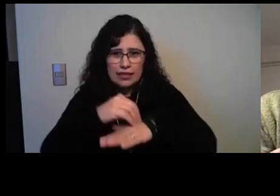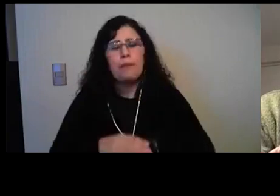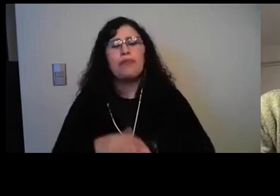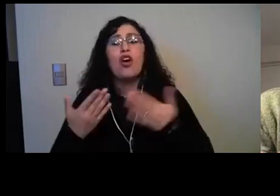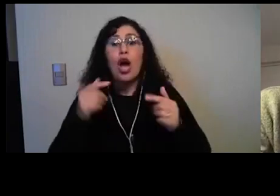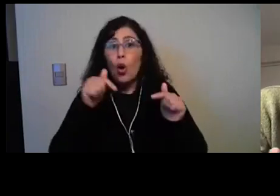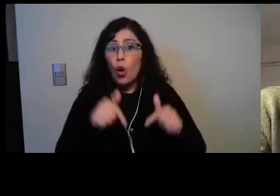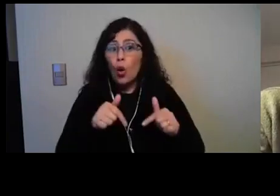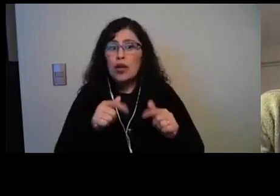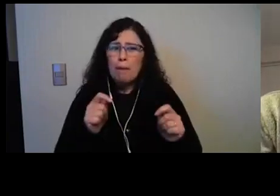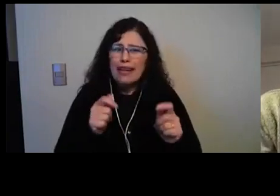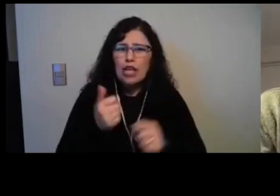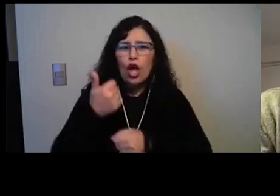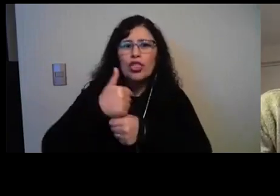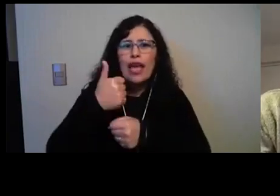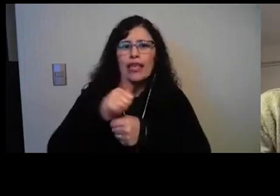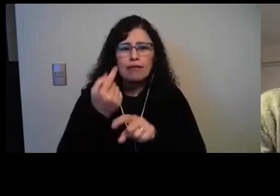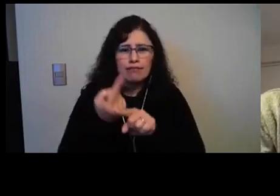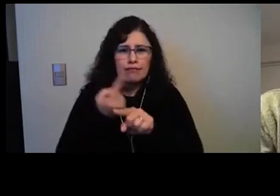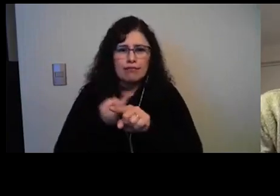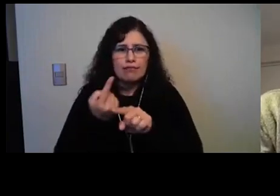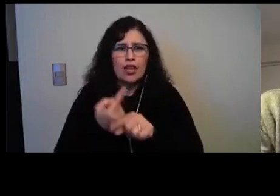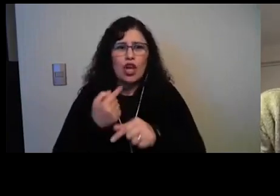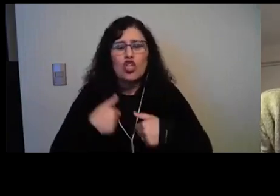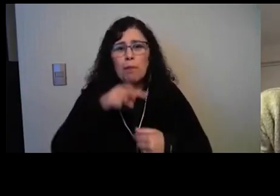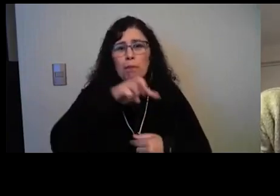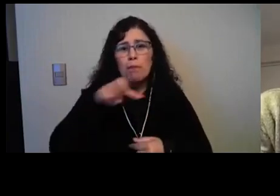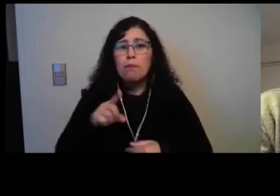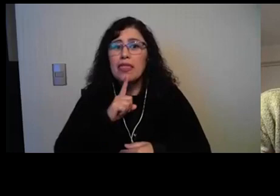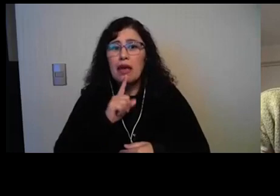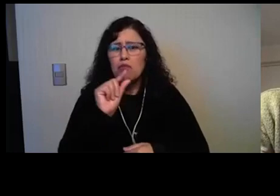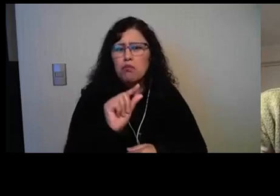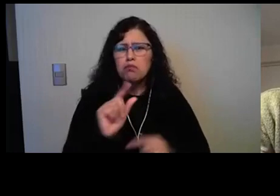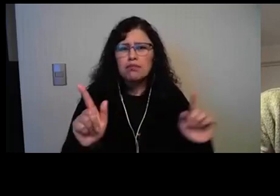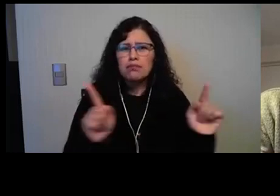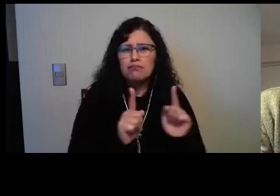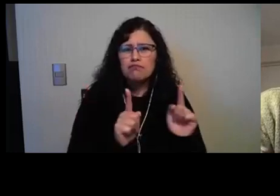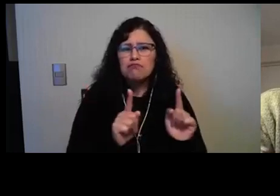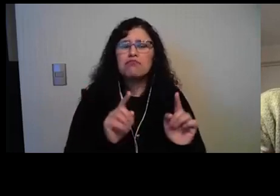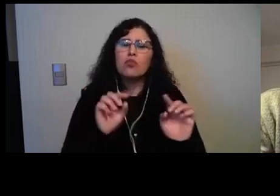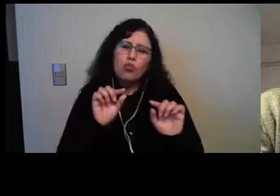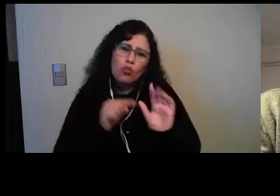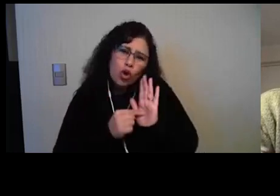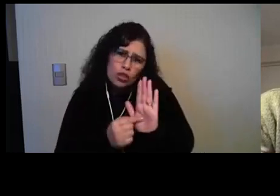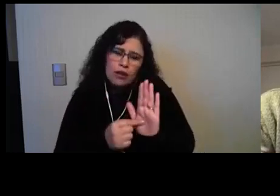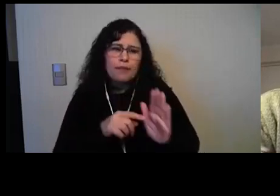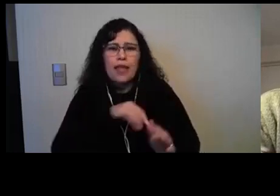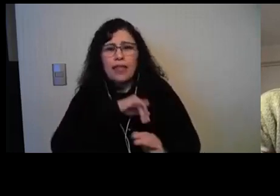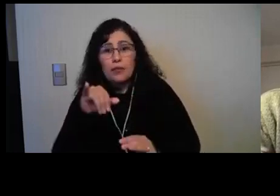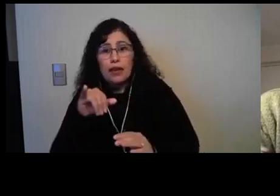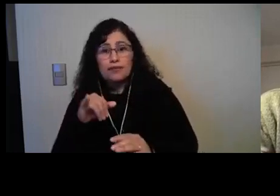especie de taller, conversación, preparé un pequeño PPT, ¿ya? Después lo que voy a hacer, encontré en la